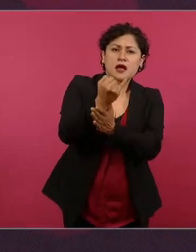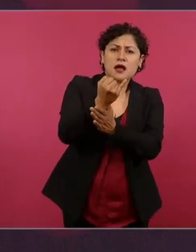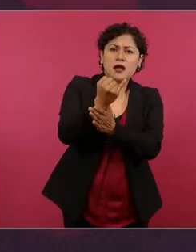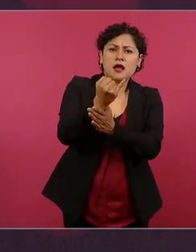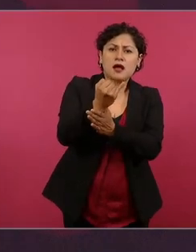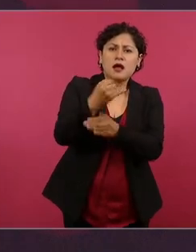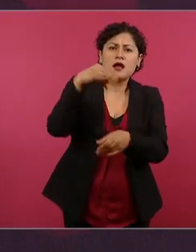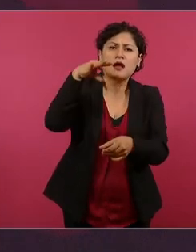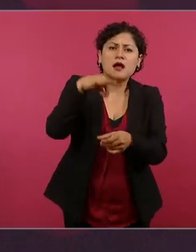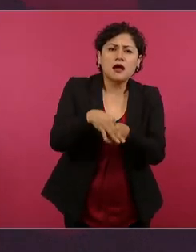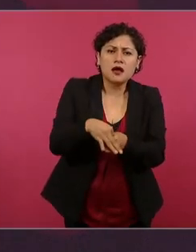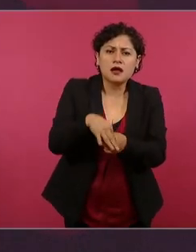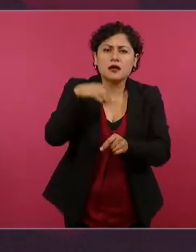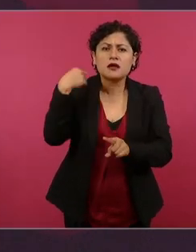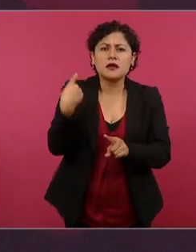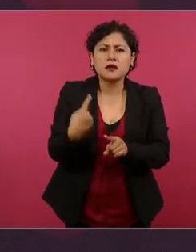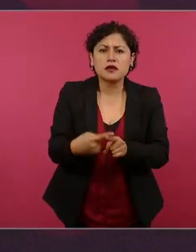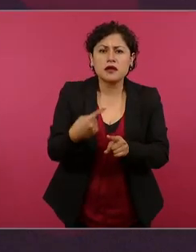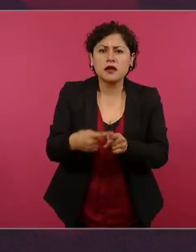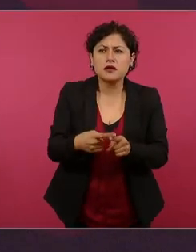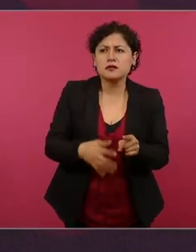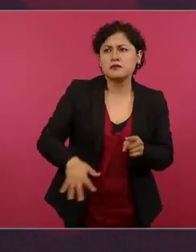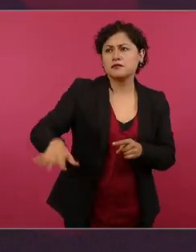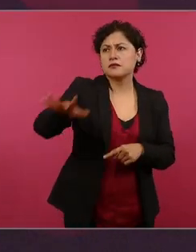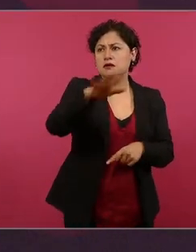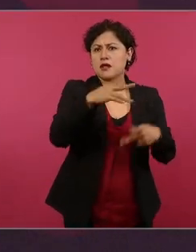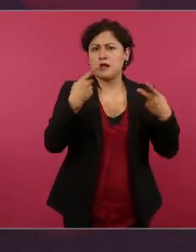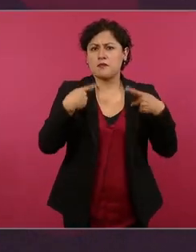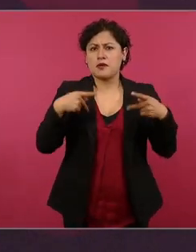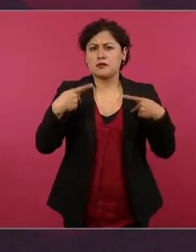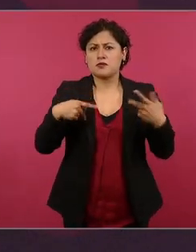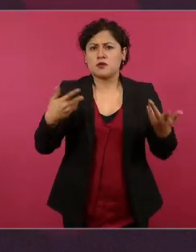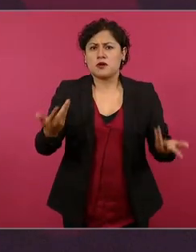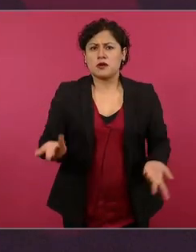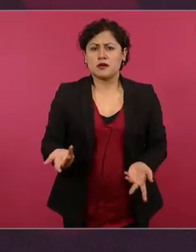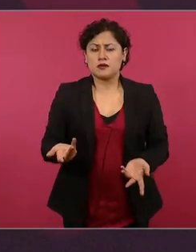El pueblo. Y no hay que tenerle miedo al pueblo.